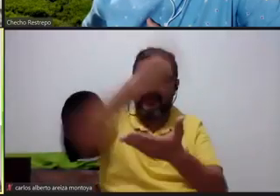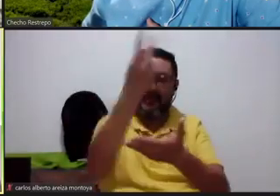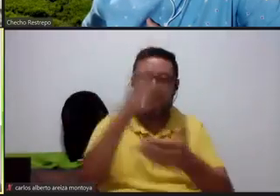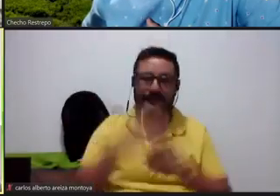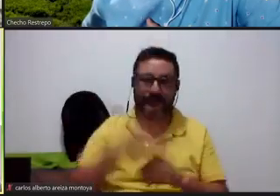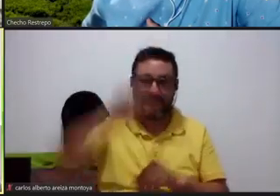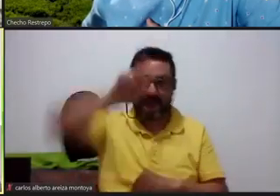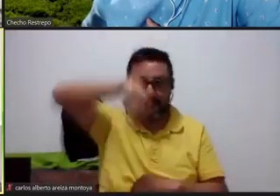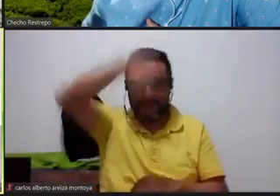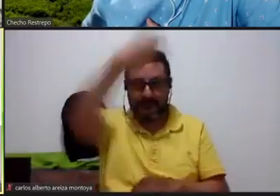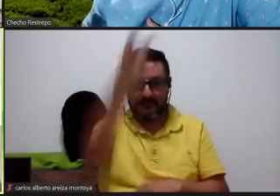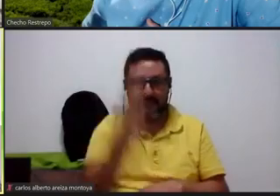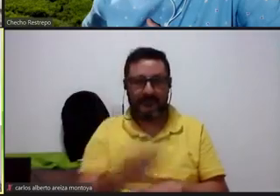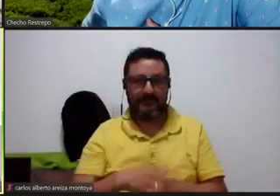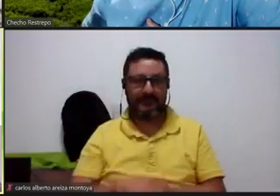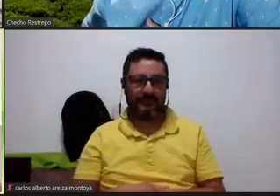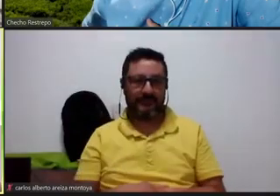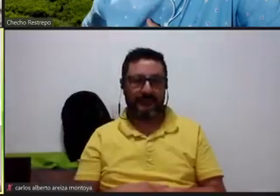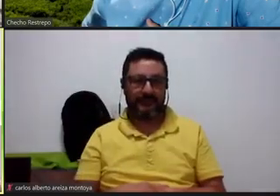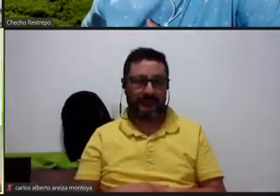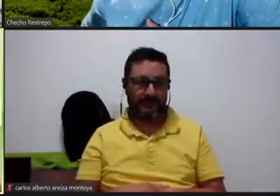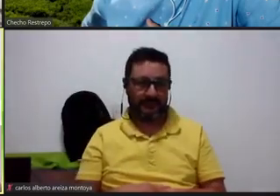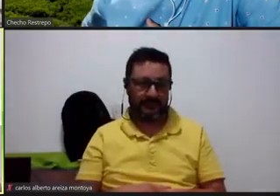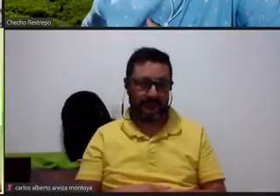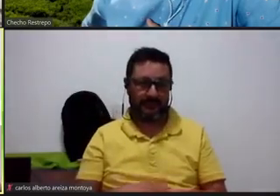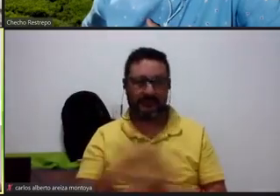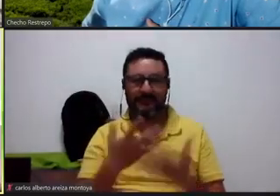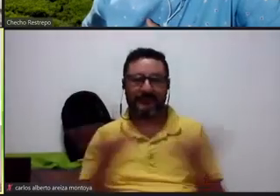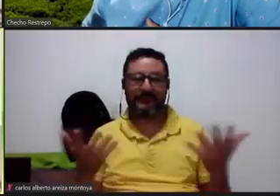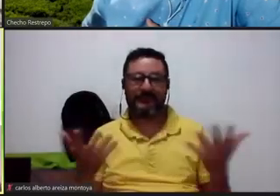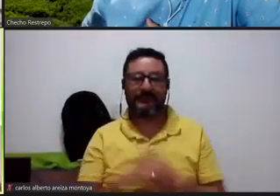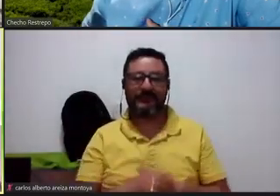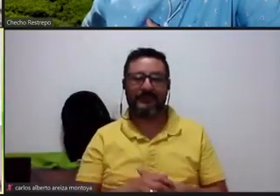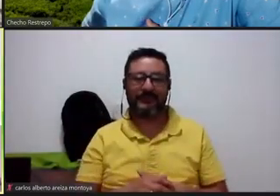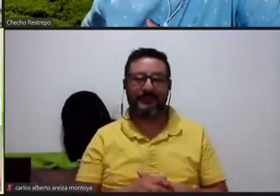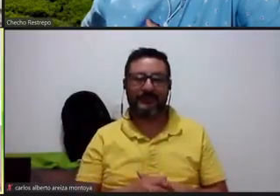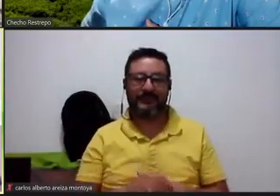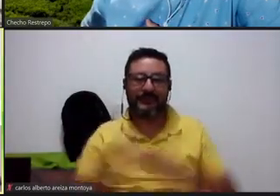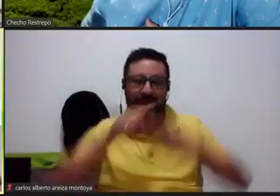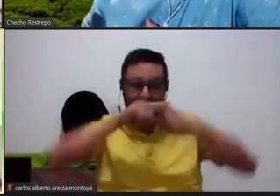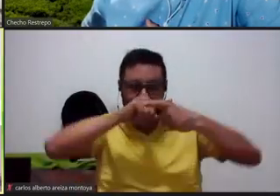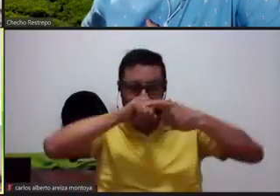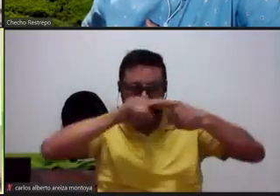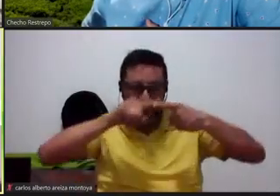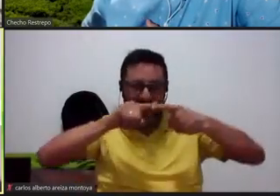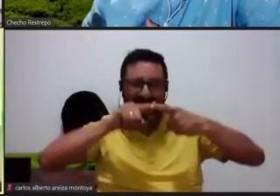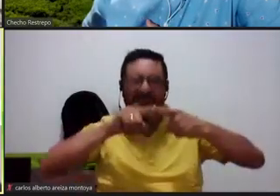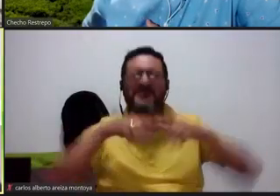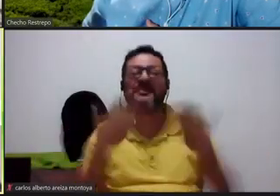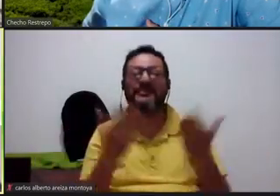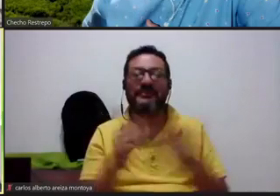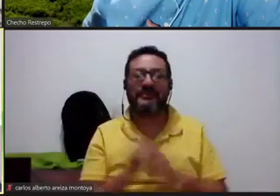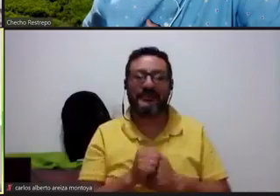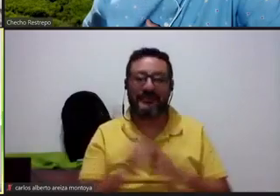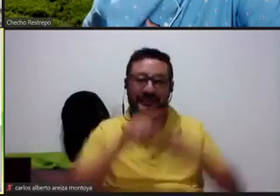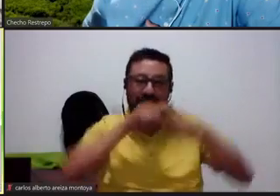giros y todo eso. ¿Cómo es una semana cómo está distribuido tu entrenamiento? Porque